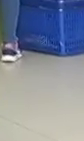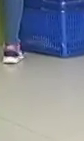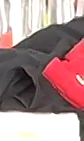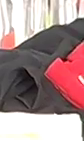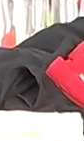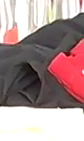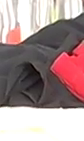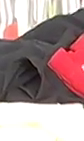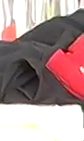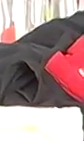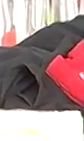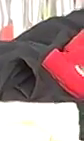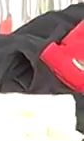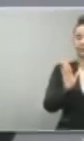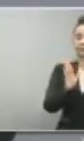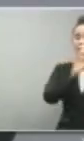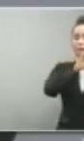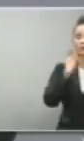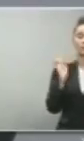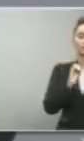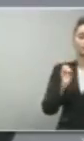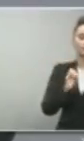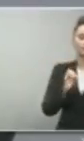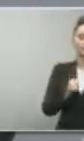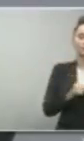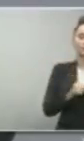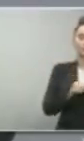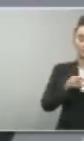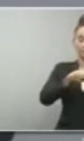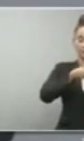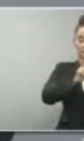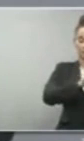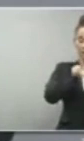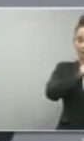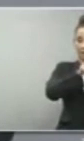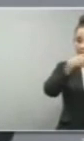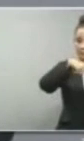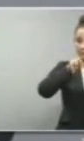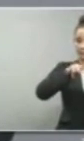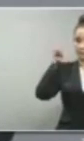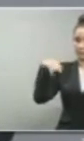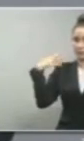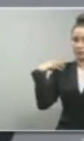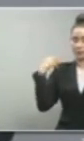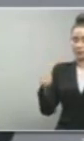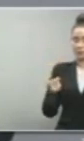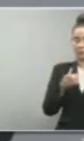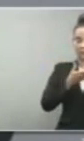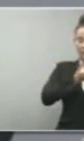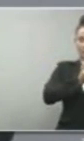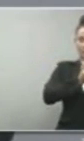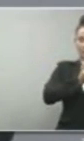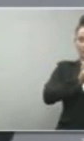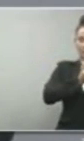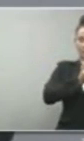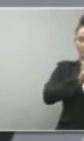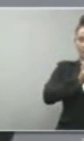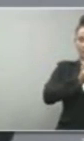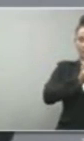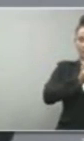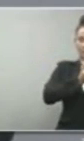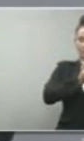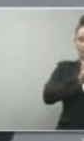pena de ser sagrados. La resolución del ministerio va en la dirección de comprometer